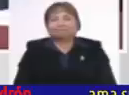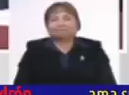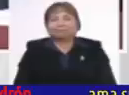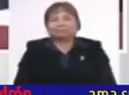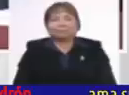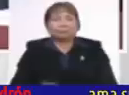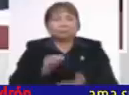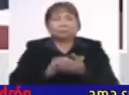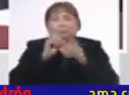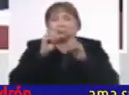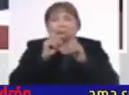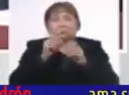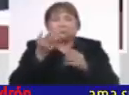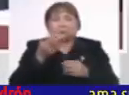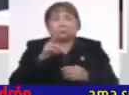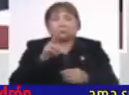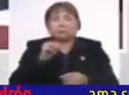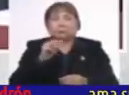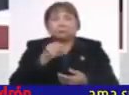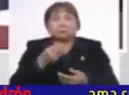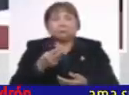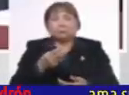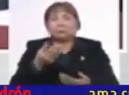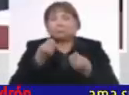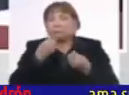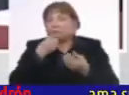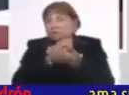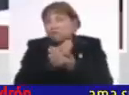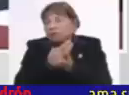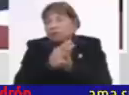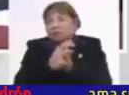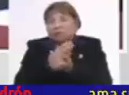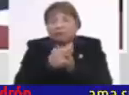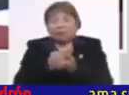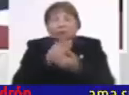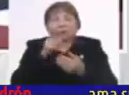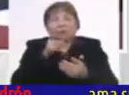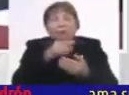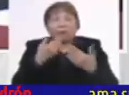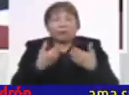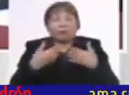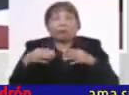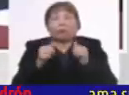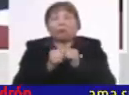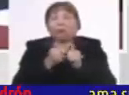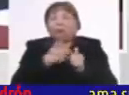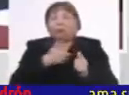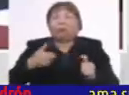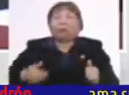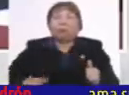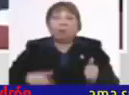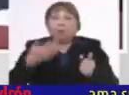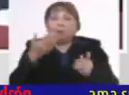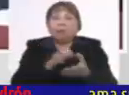alguna pregunta de manejo es esa incomodidad que se refiere de parte del presidente